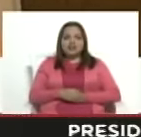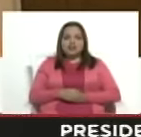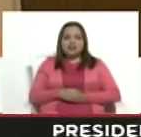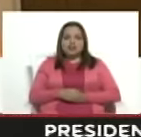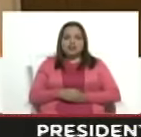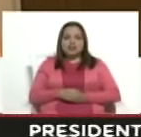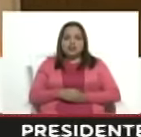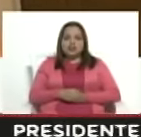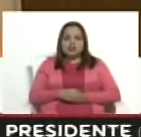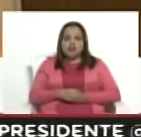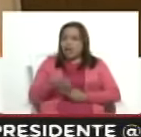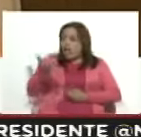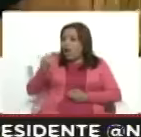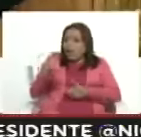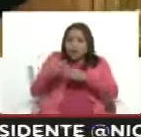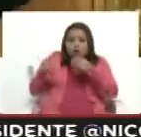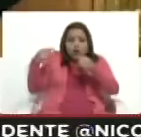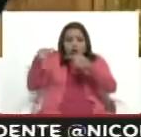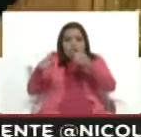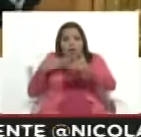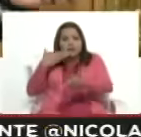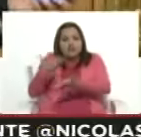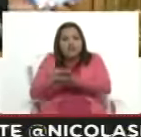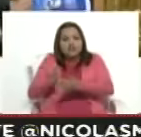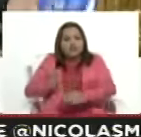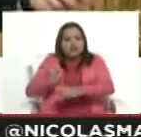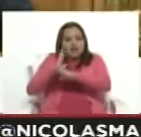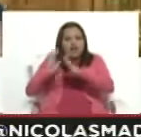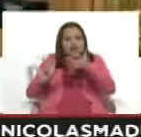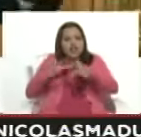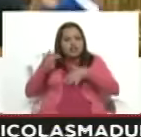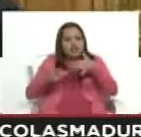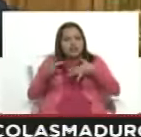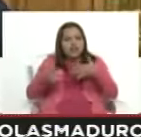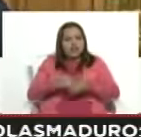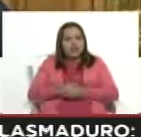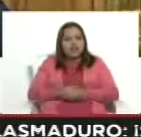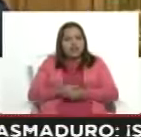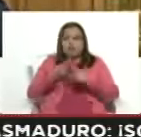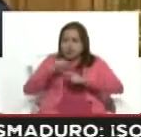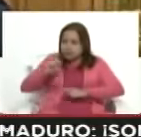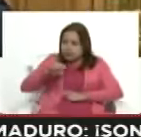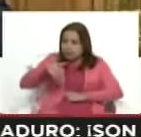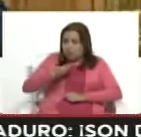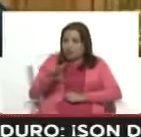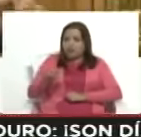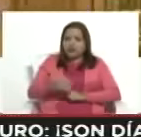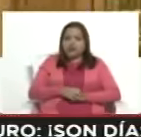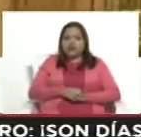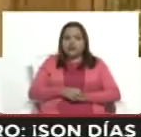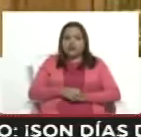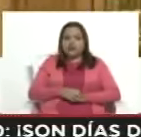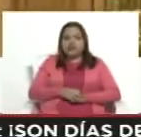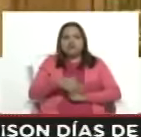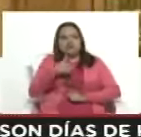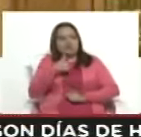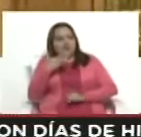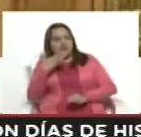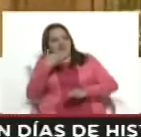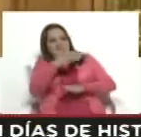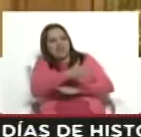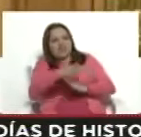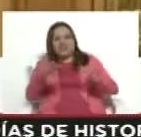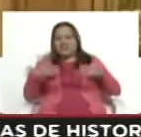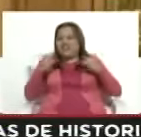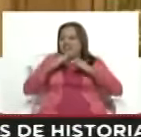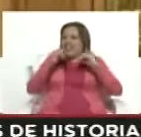Ellos tienen todos los recursos para después solicitar la nulidad del acto, pero es que podemos. No, yo salí